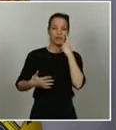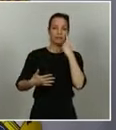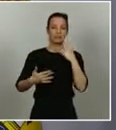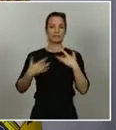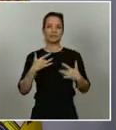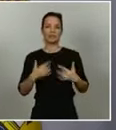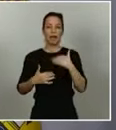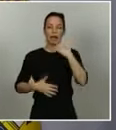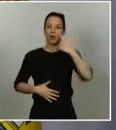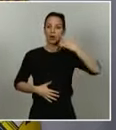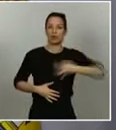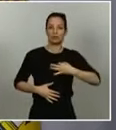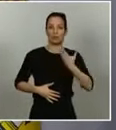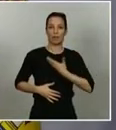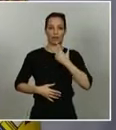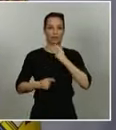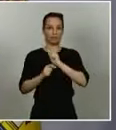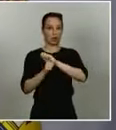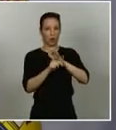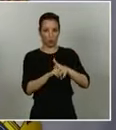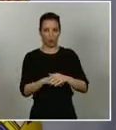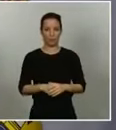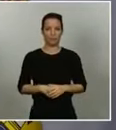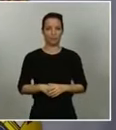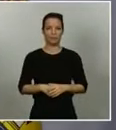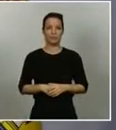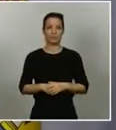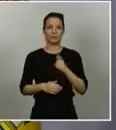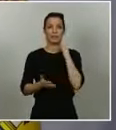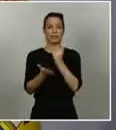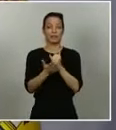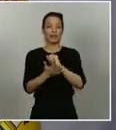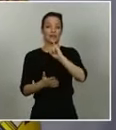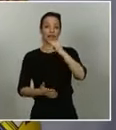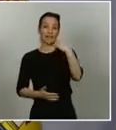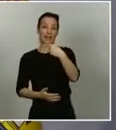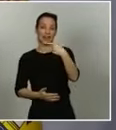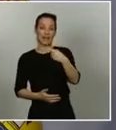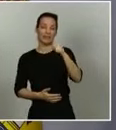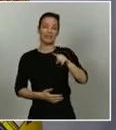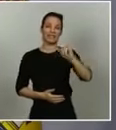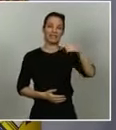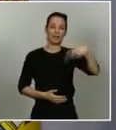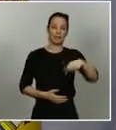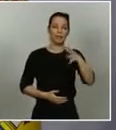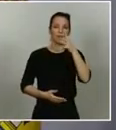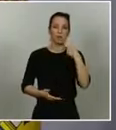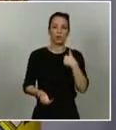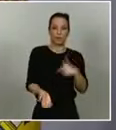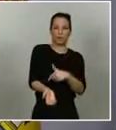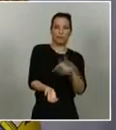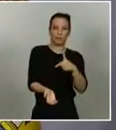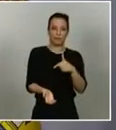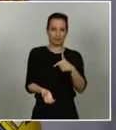COVID-19. Se aplicará una prueba rápida de IgG-IgM utilizando sangre capilar por digitopunción y, por último, se